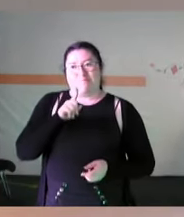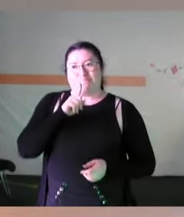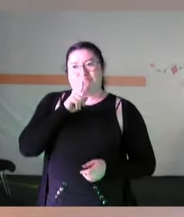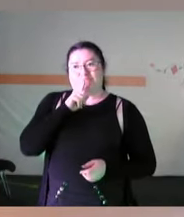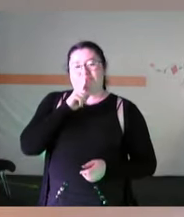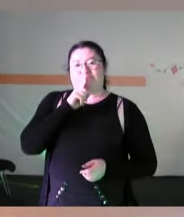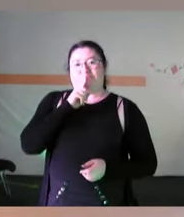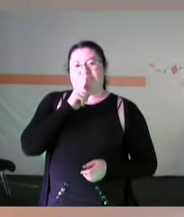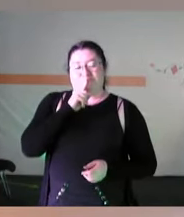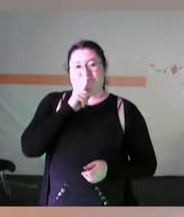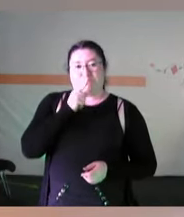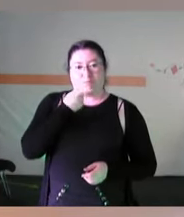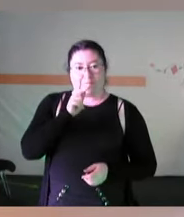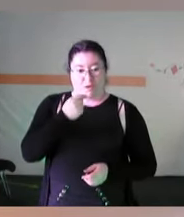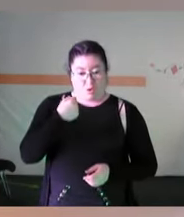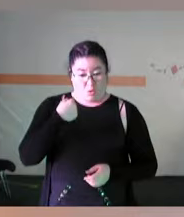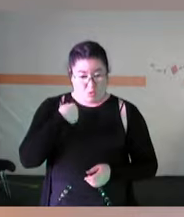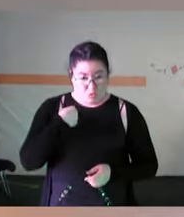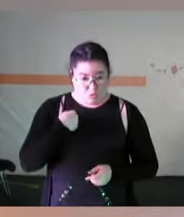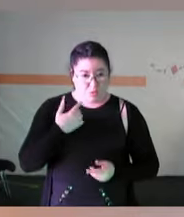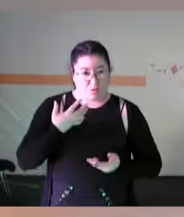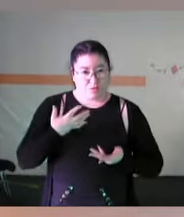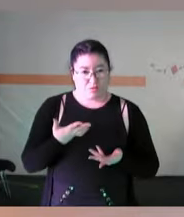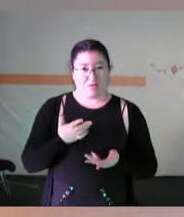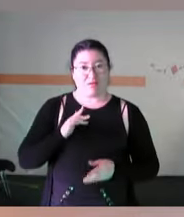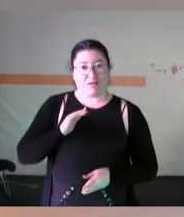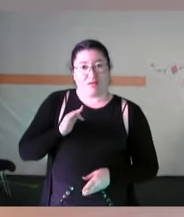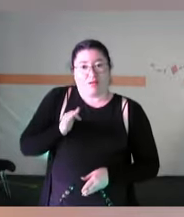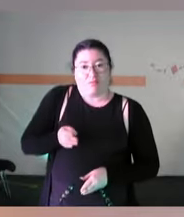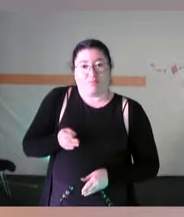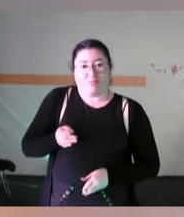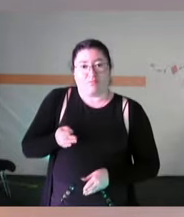que por aceptar mi destino no le dije nunca a nadie